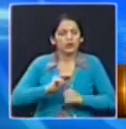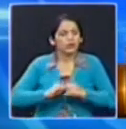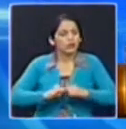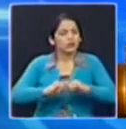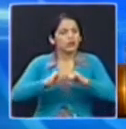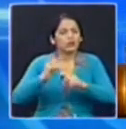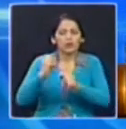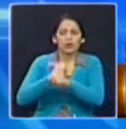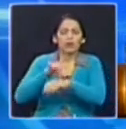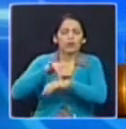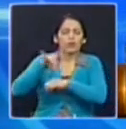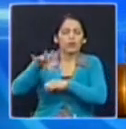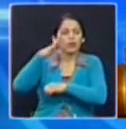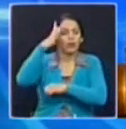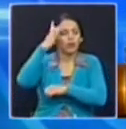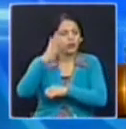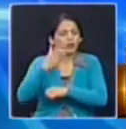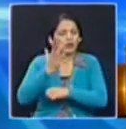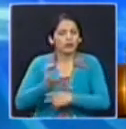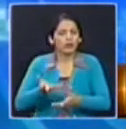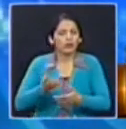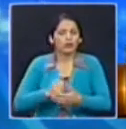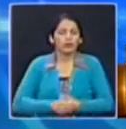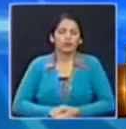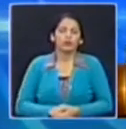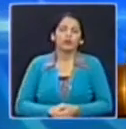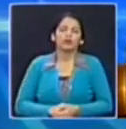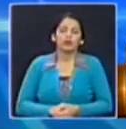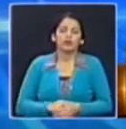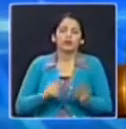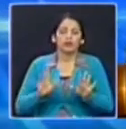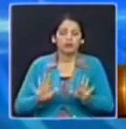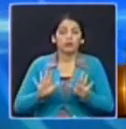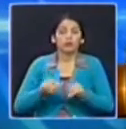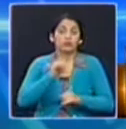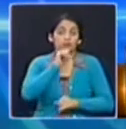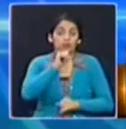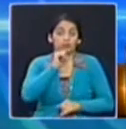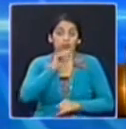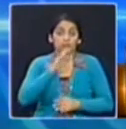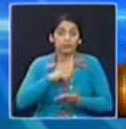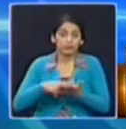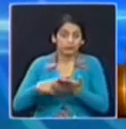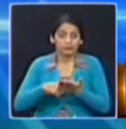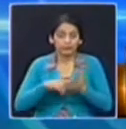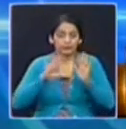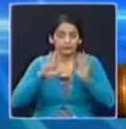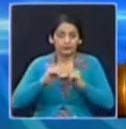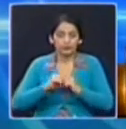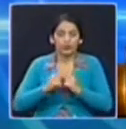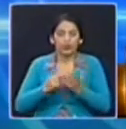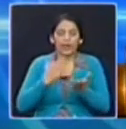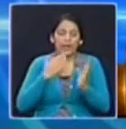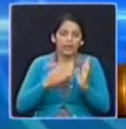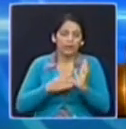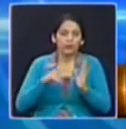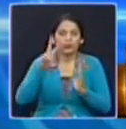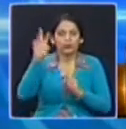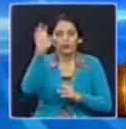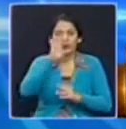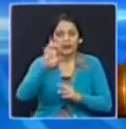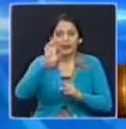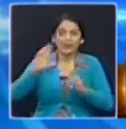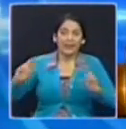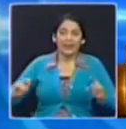por las que se declara ese abandono. Ese tema está aún pendiente. No amanece el 2 de enero y de pronto